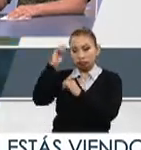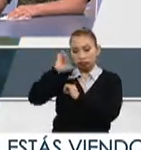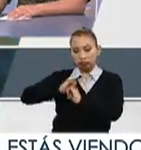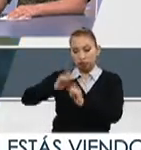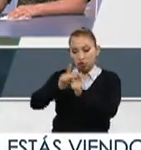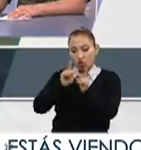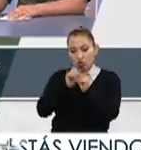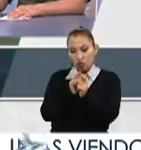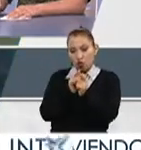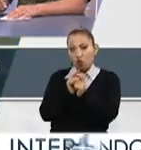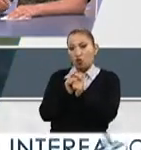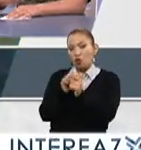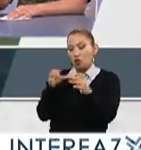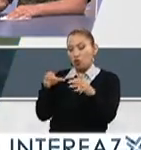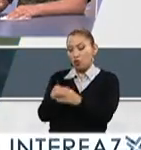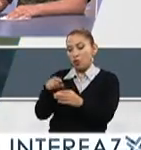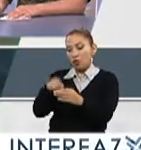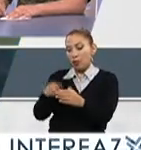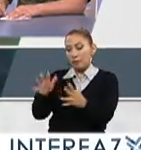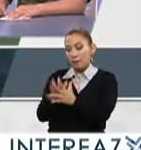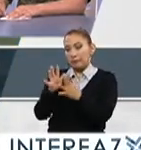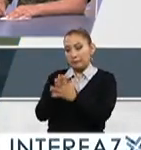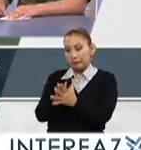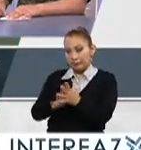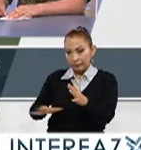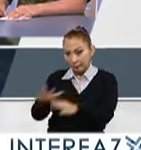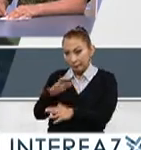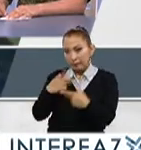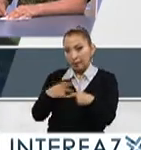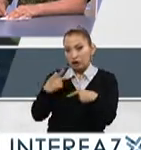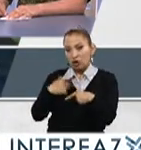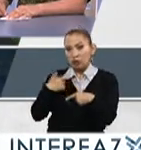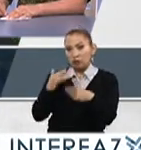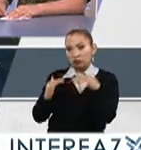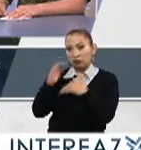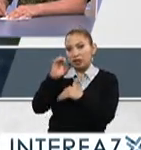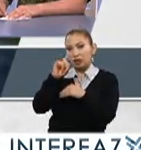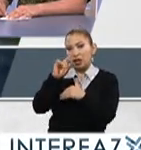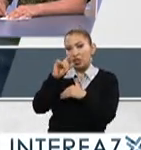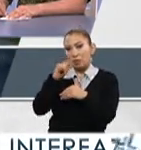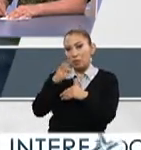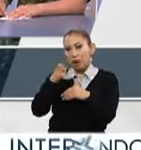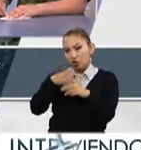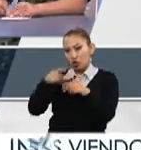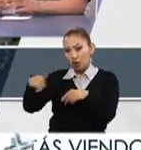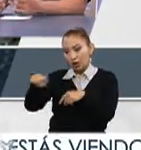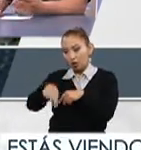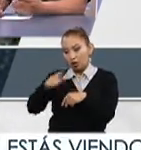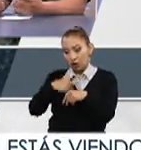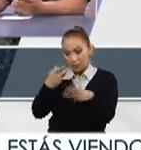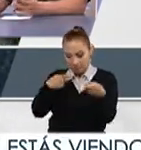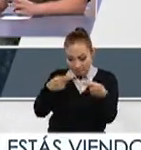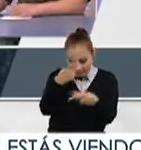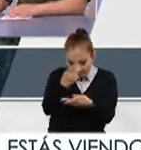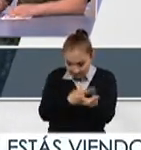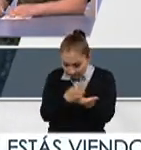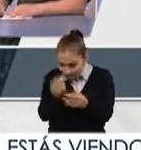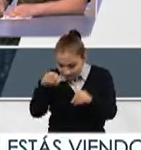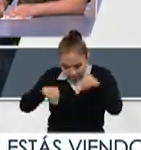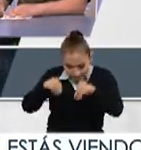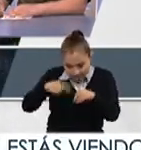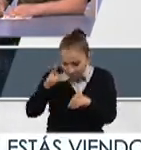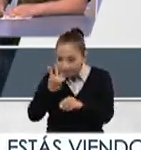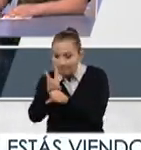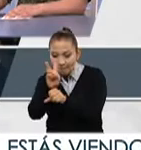un grupo de comando en donde participa personal de Estado Mayor, quienes se encargan de hacer una planeación, organización